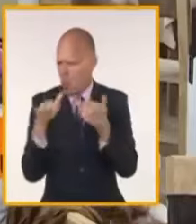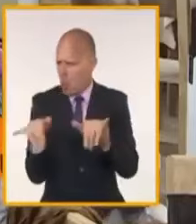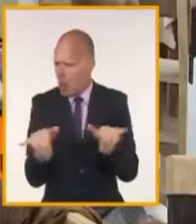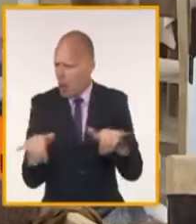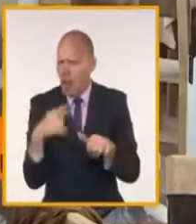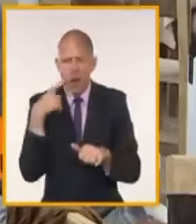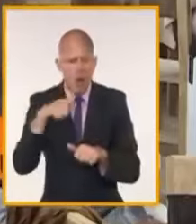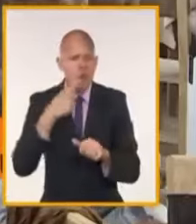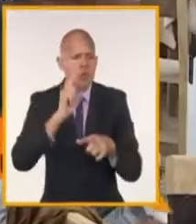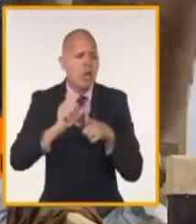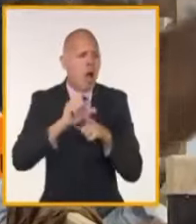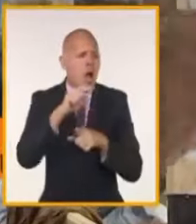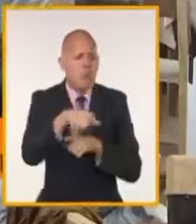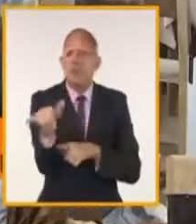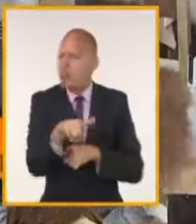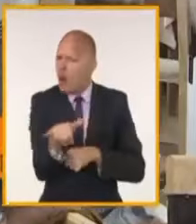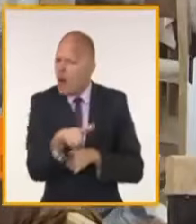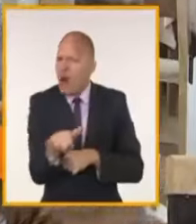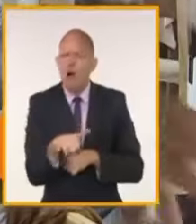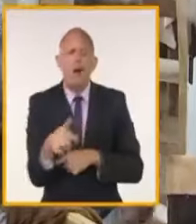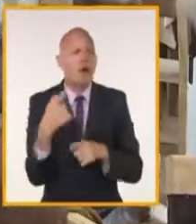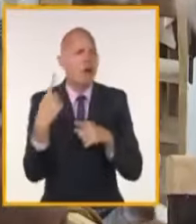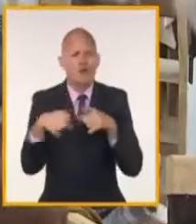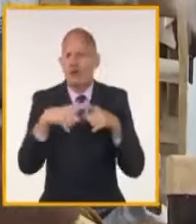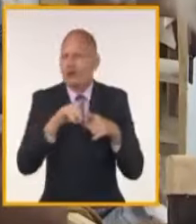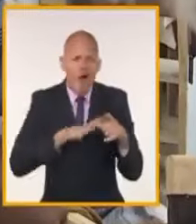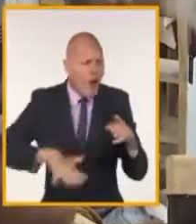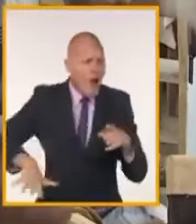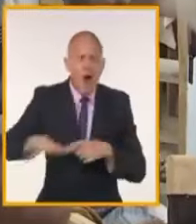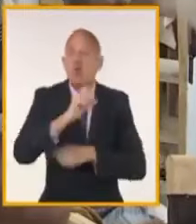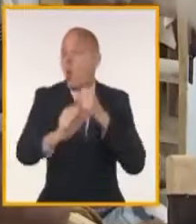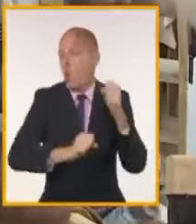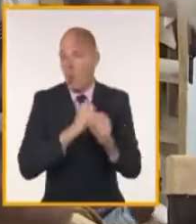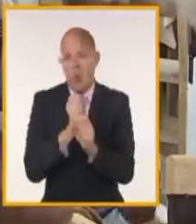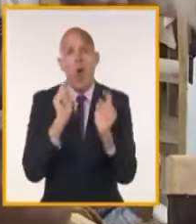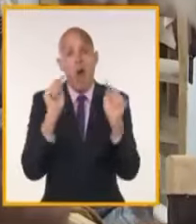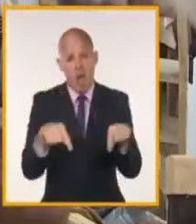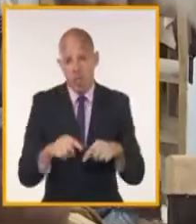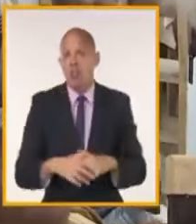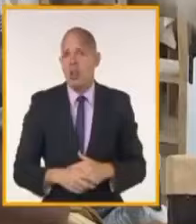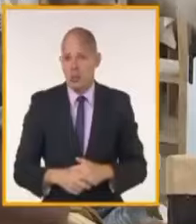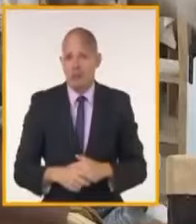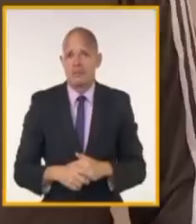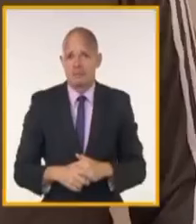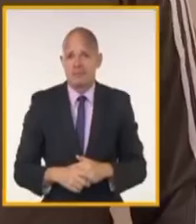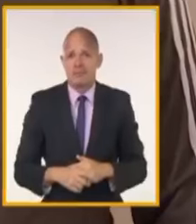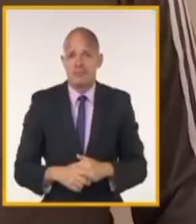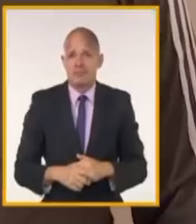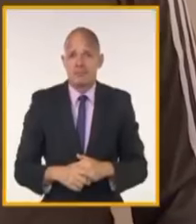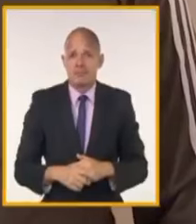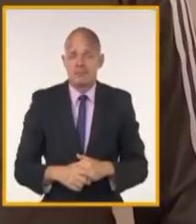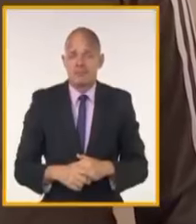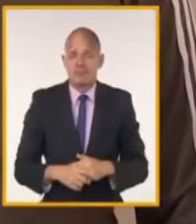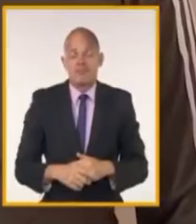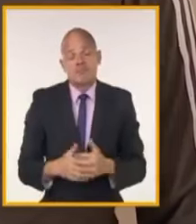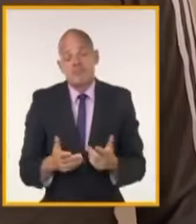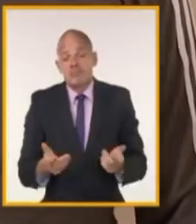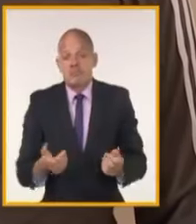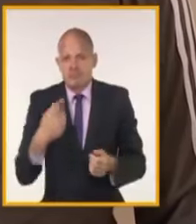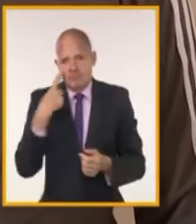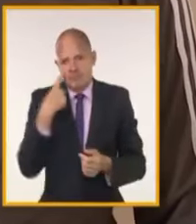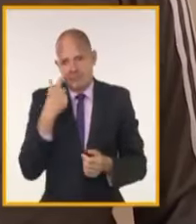varios que tenemos también para los autoconsumos toda esta situación que tenemos ahí en el bar se están resolviendo